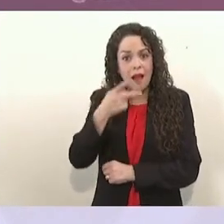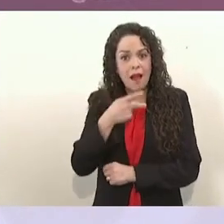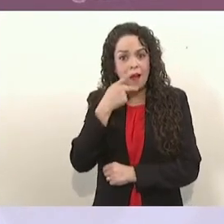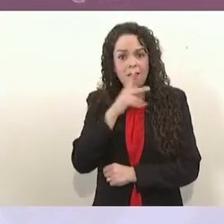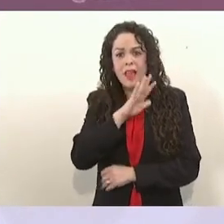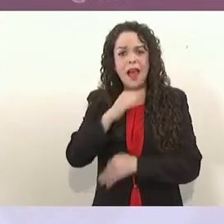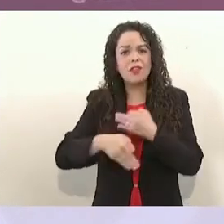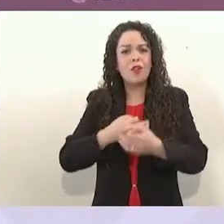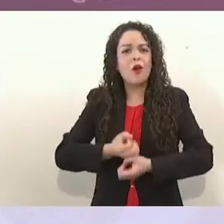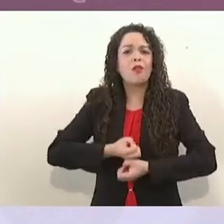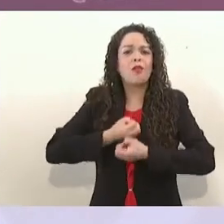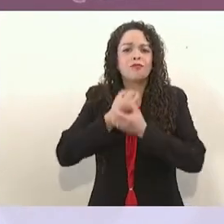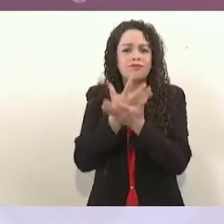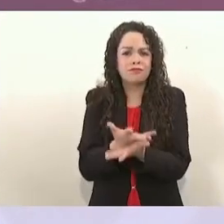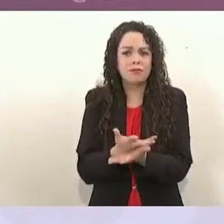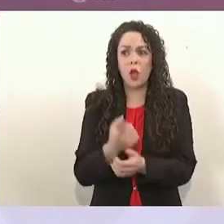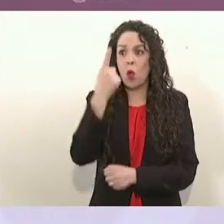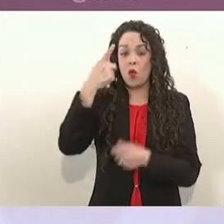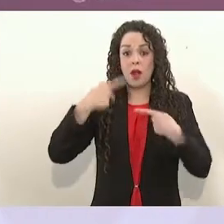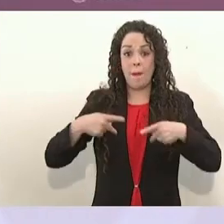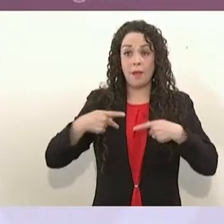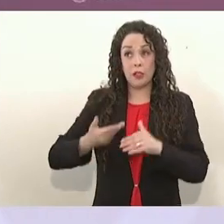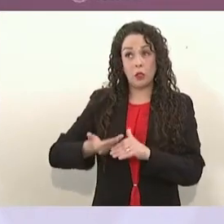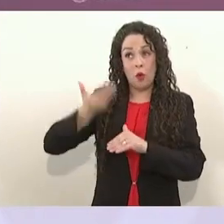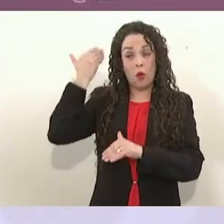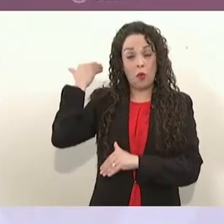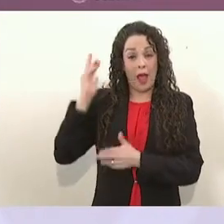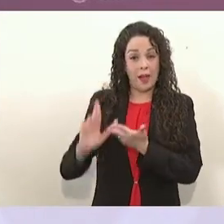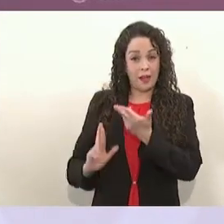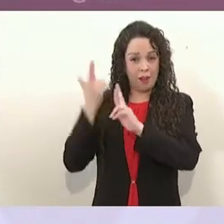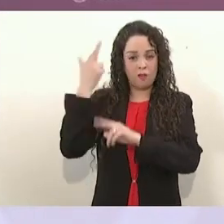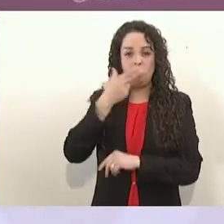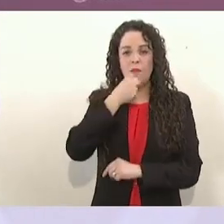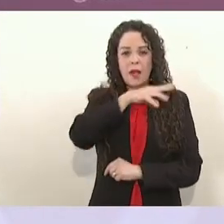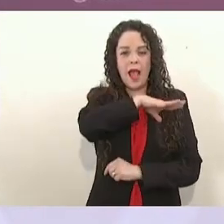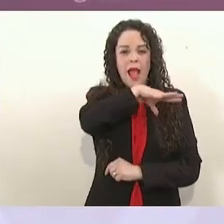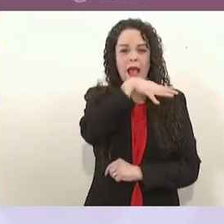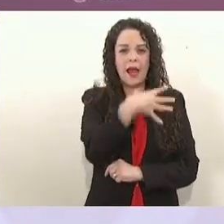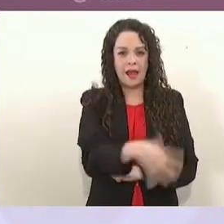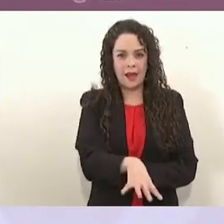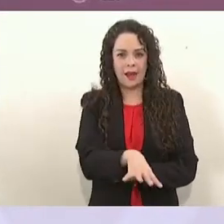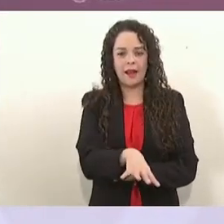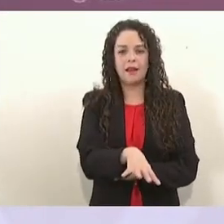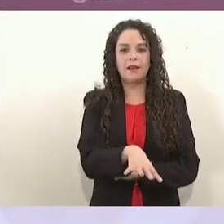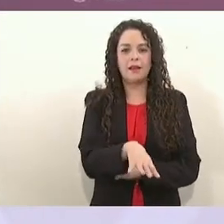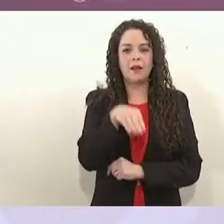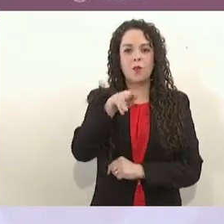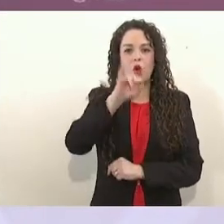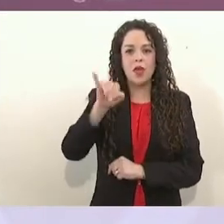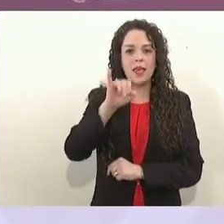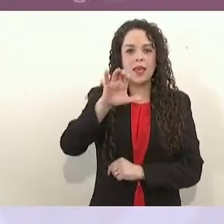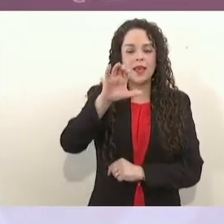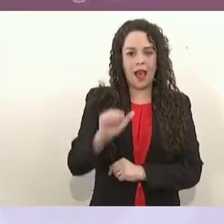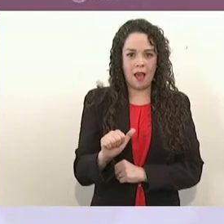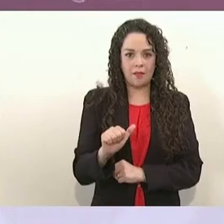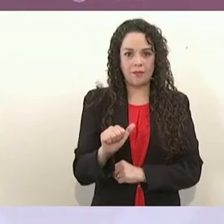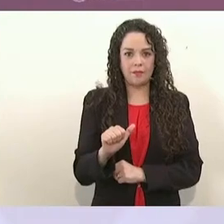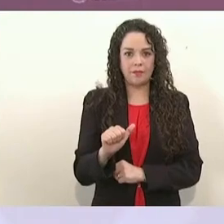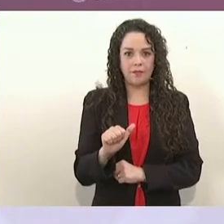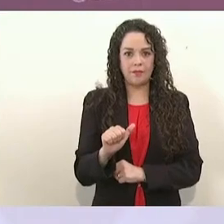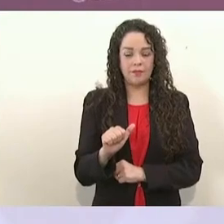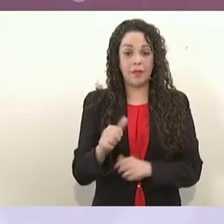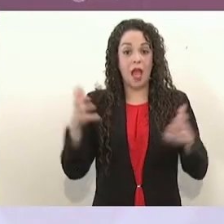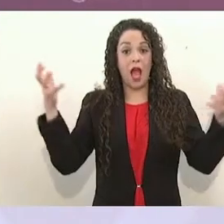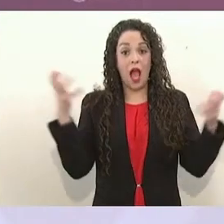buen revolucionario, el general Francisco J. Mújica: hechos, no